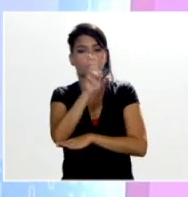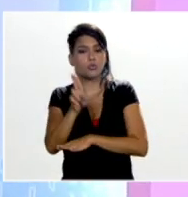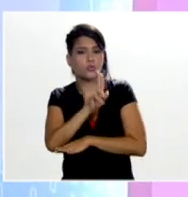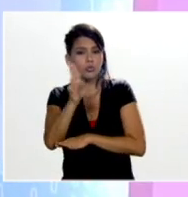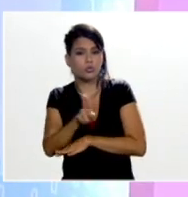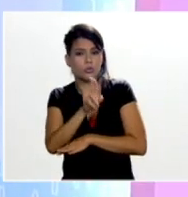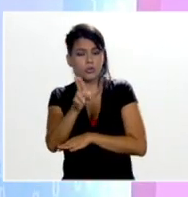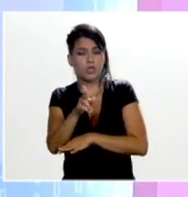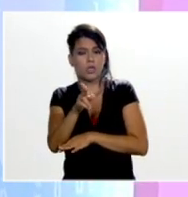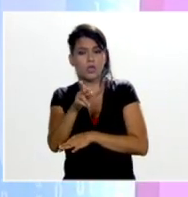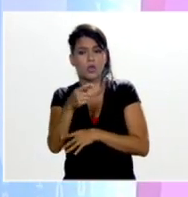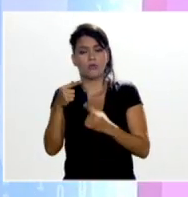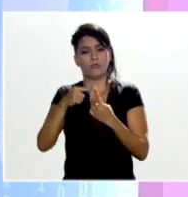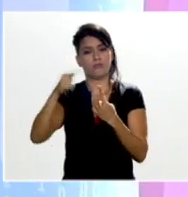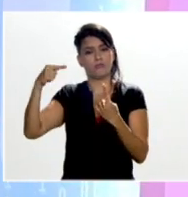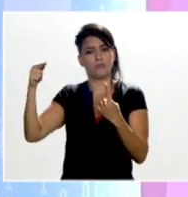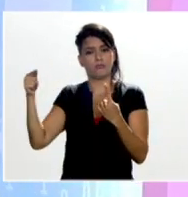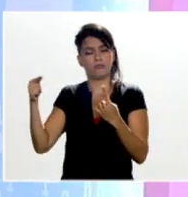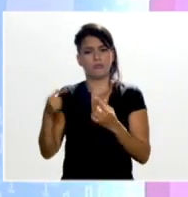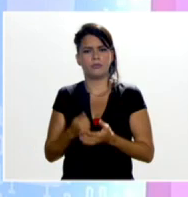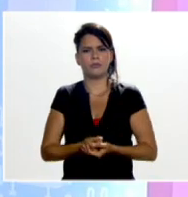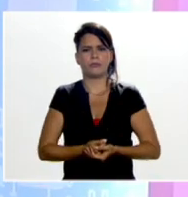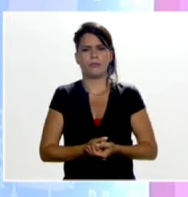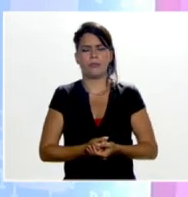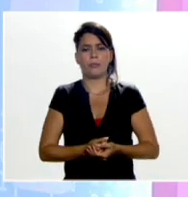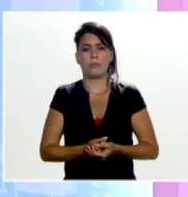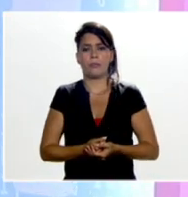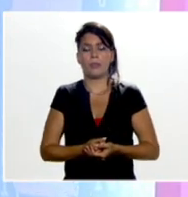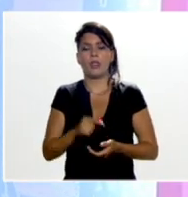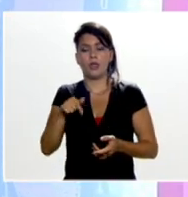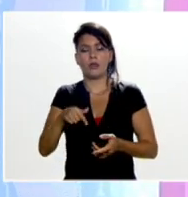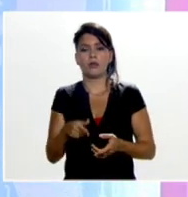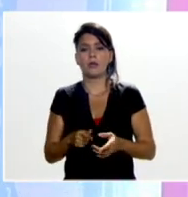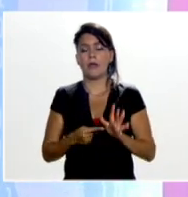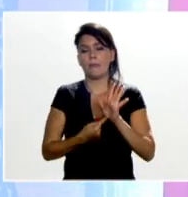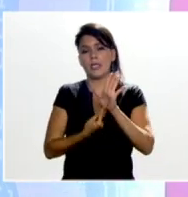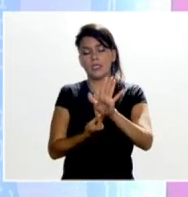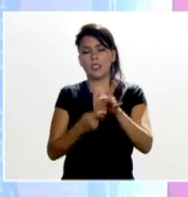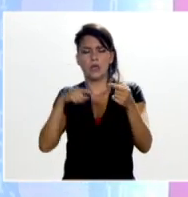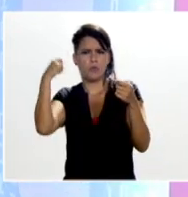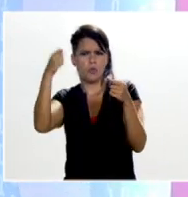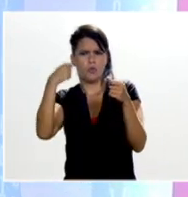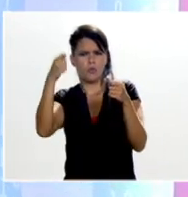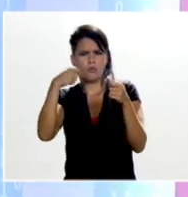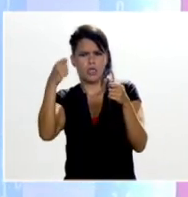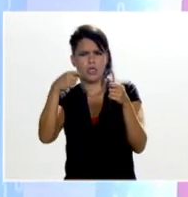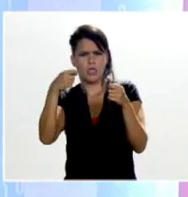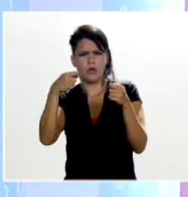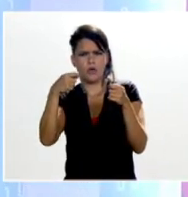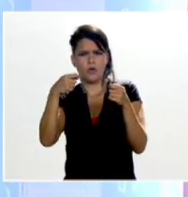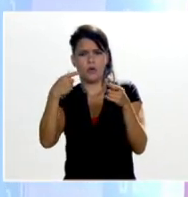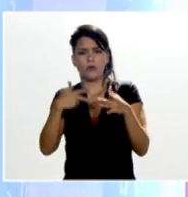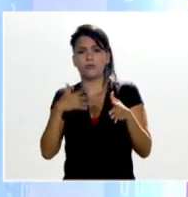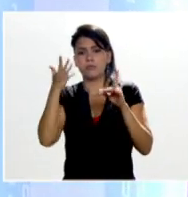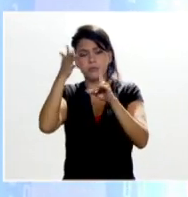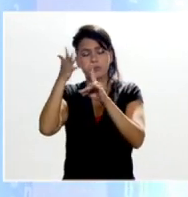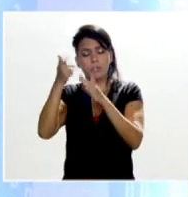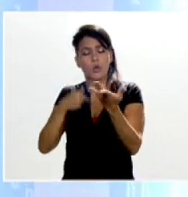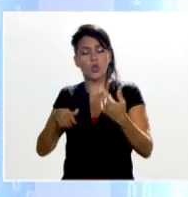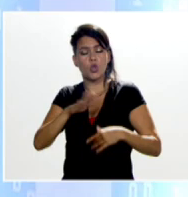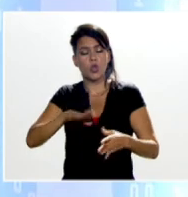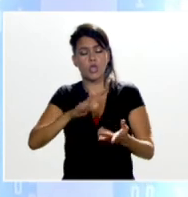utilizando la electricidad. A continuación les presentaremos un video ilustrativo donde